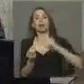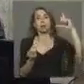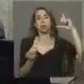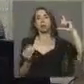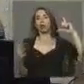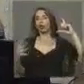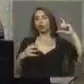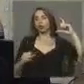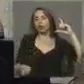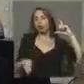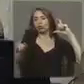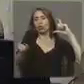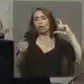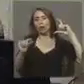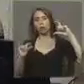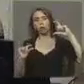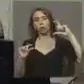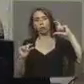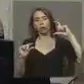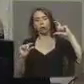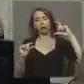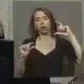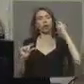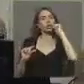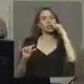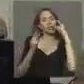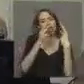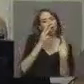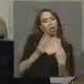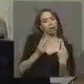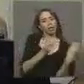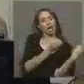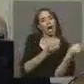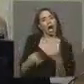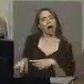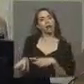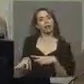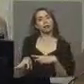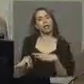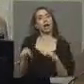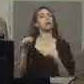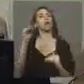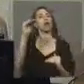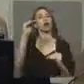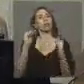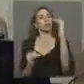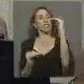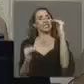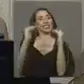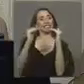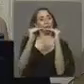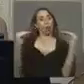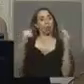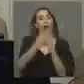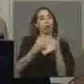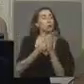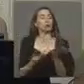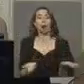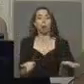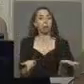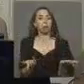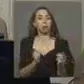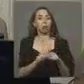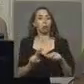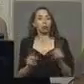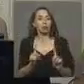lo que crecen los salarios, significa que estamos abandonando en la práctica la lucha contra la